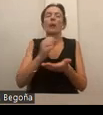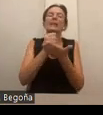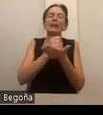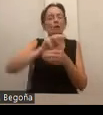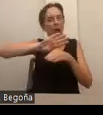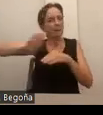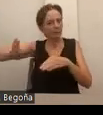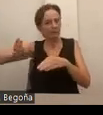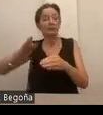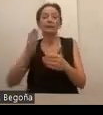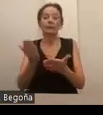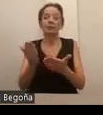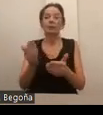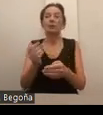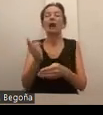cuestión, son